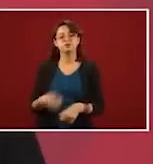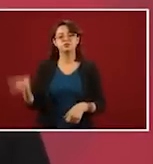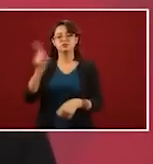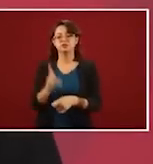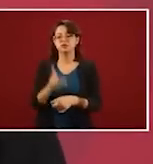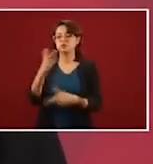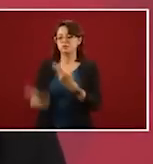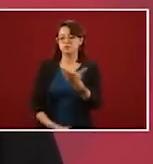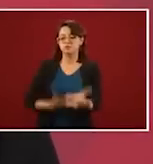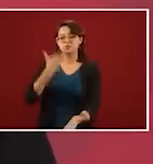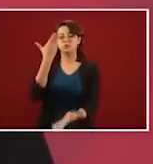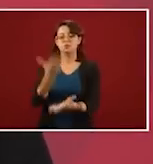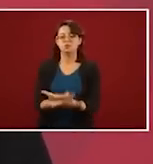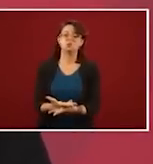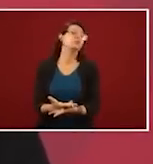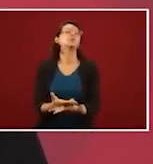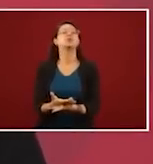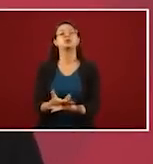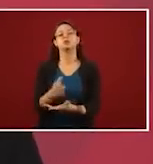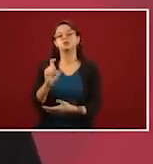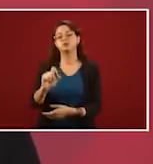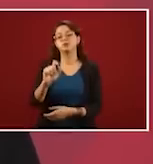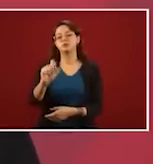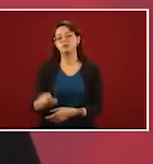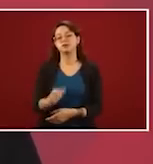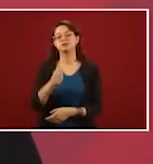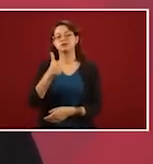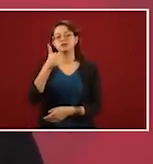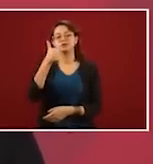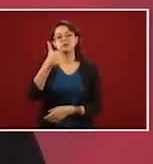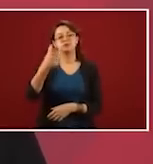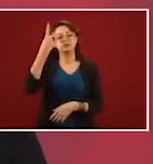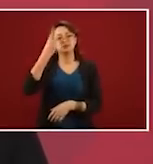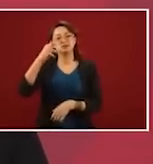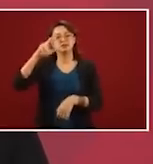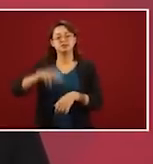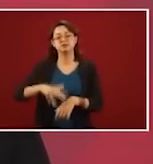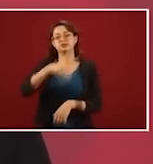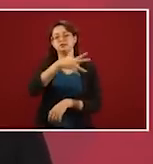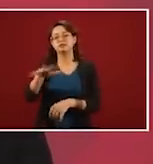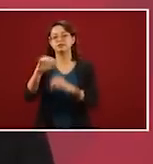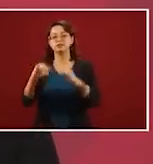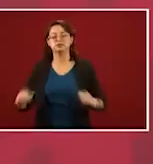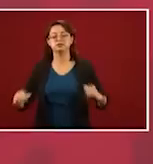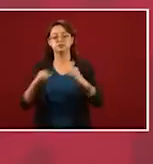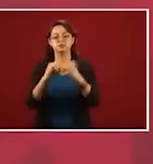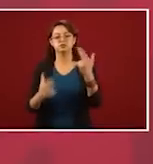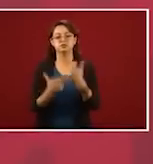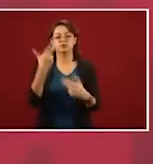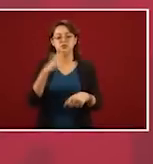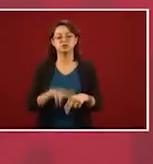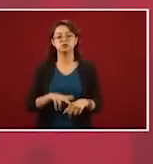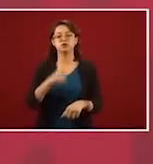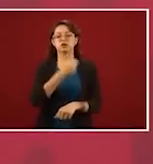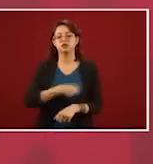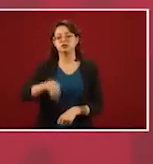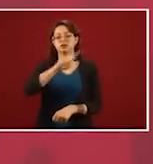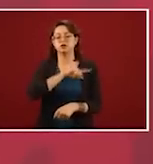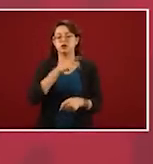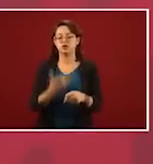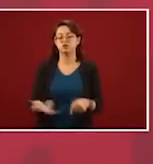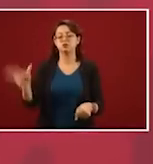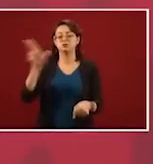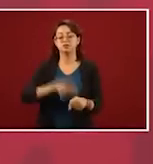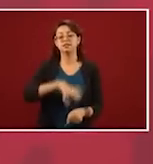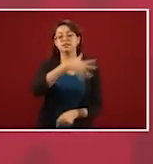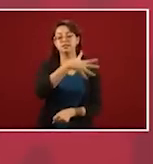gratuidad a los 26 directores generales de los Institutos Nacionales de Salud los hospitales federales de